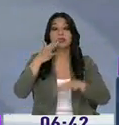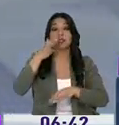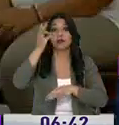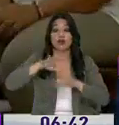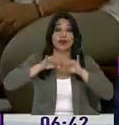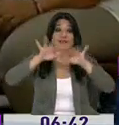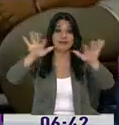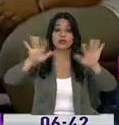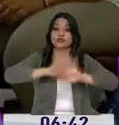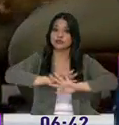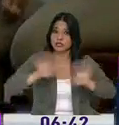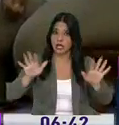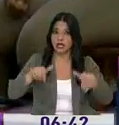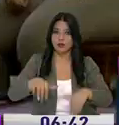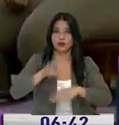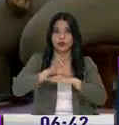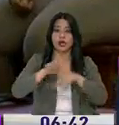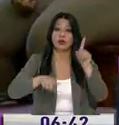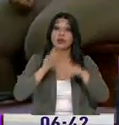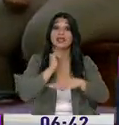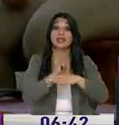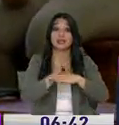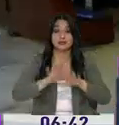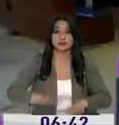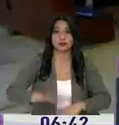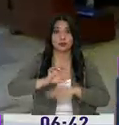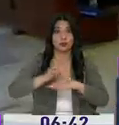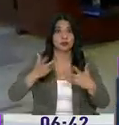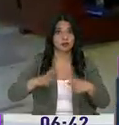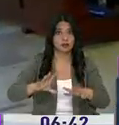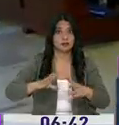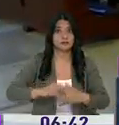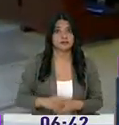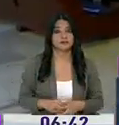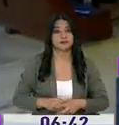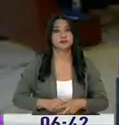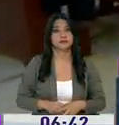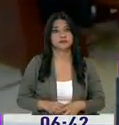que ya se adoptan en las iglesias del país.